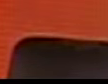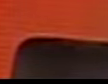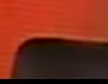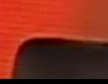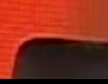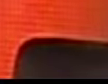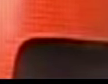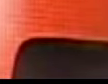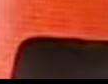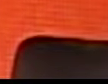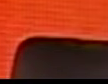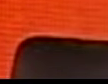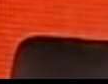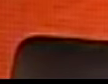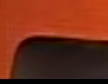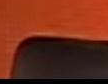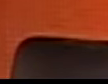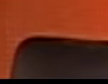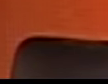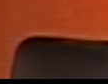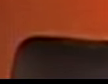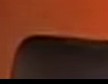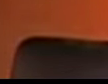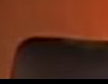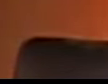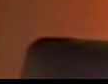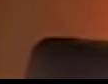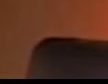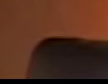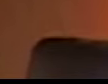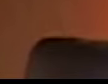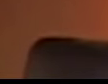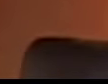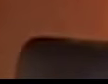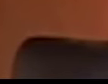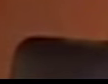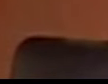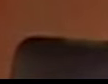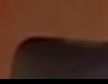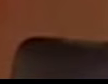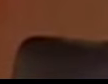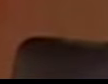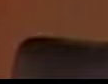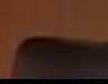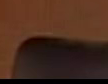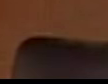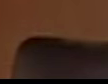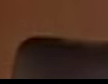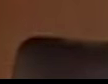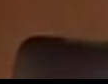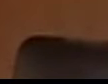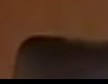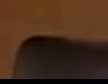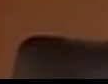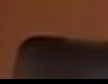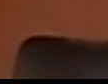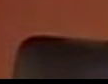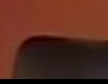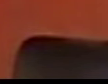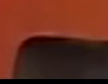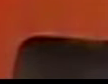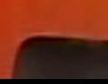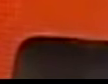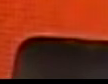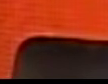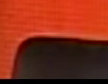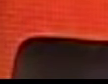mi chayarcanchi y chaypi mi guagra kuna ima shina kashka guagra kunata mira chingapa guagra kuna suma kachun tuku y chaypi ima rura kushkatami chayshina